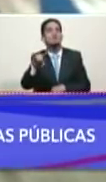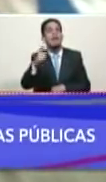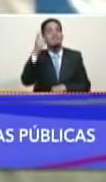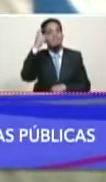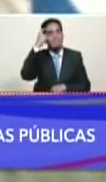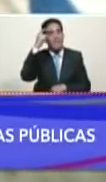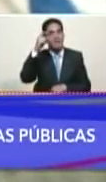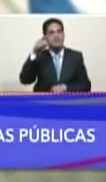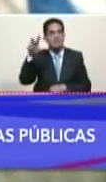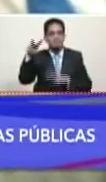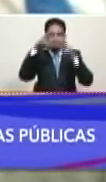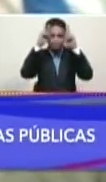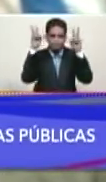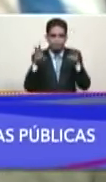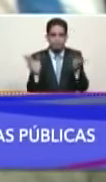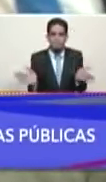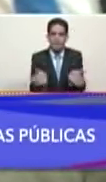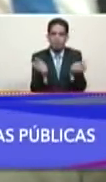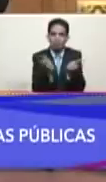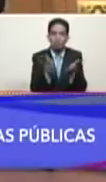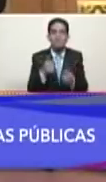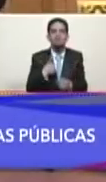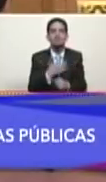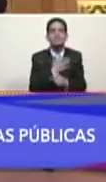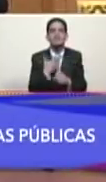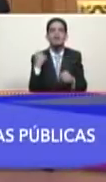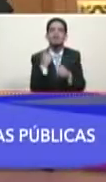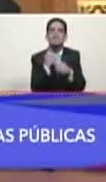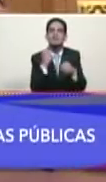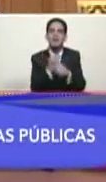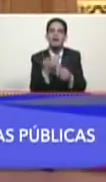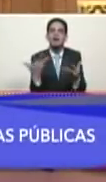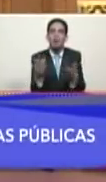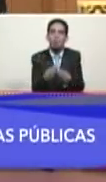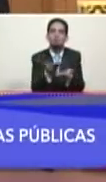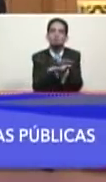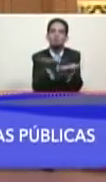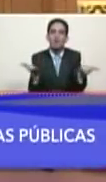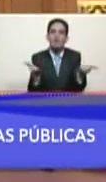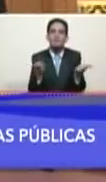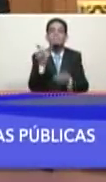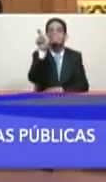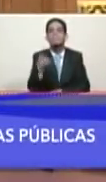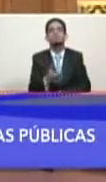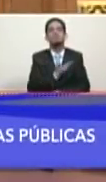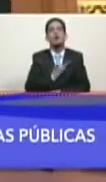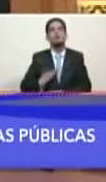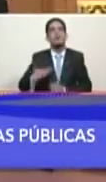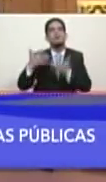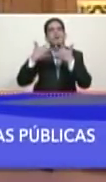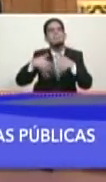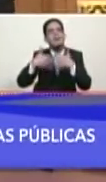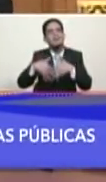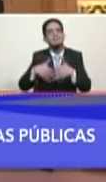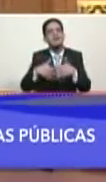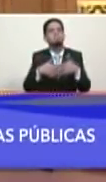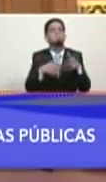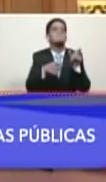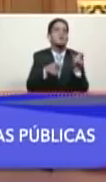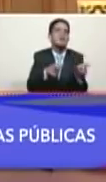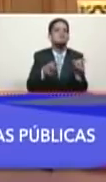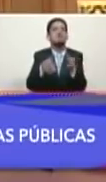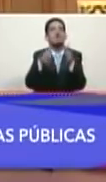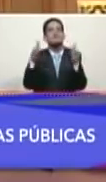pastora, quiero trabajar con todos ustedes, empresarios pequeños, medianos, grandes,